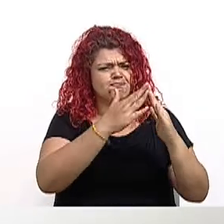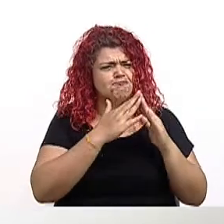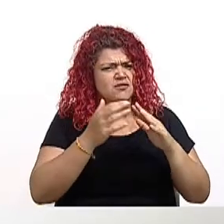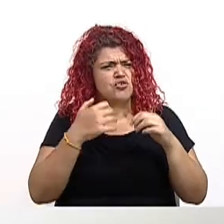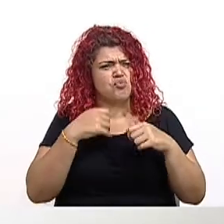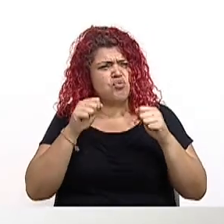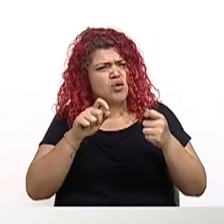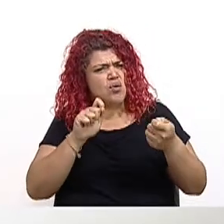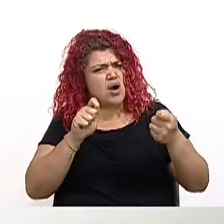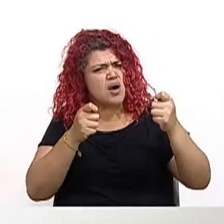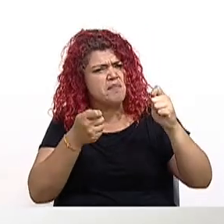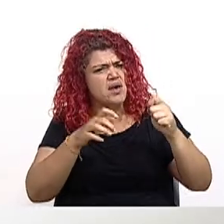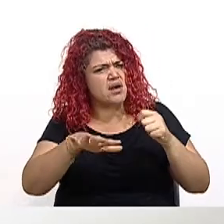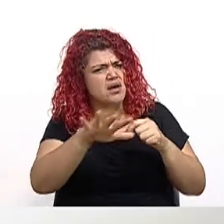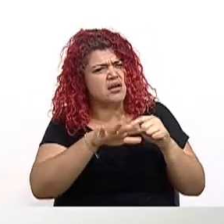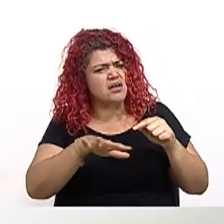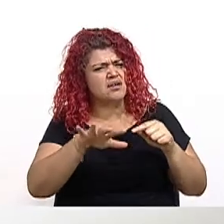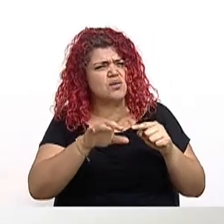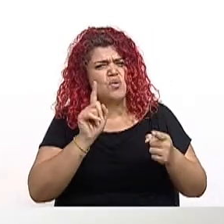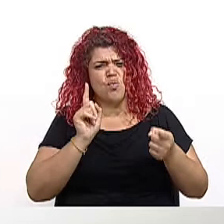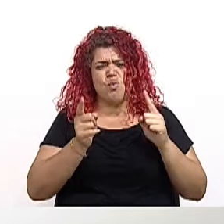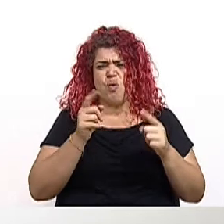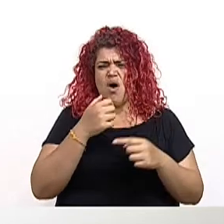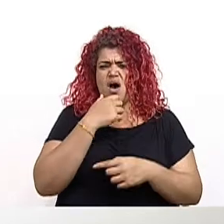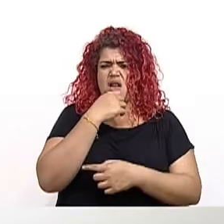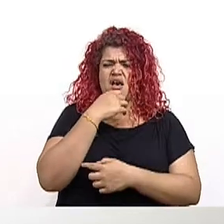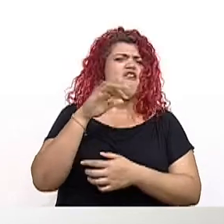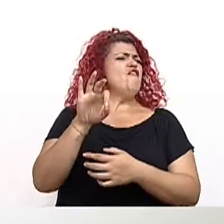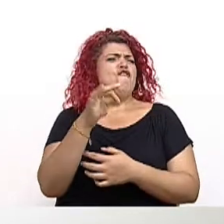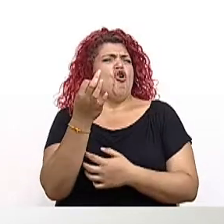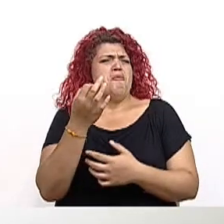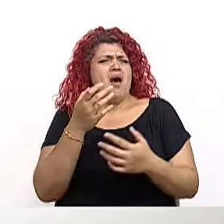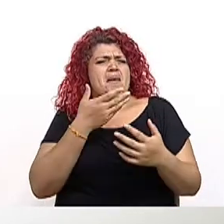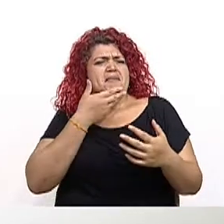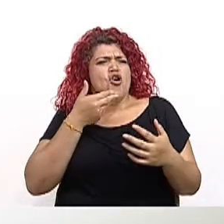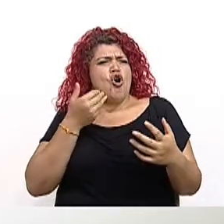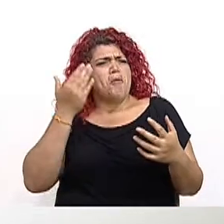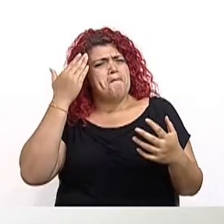climático? ¿Cuáles son las mejores opciones de adaptación?